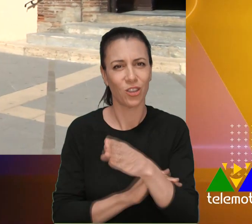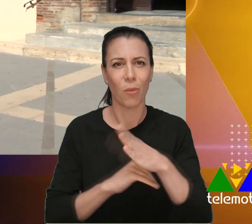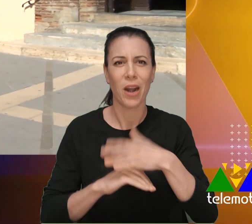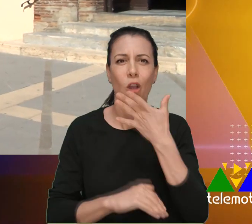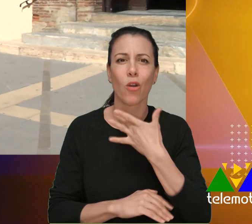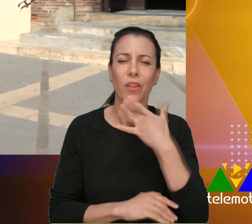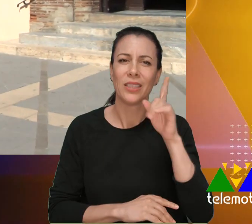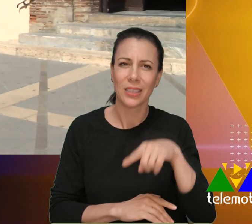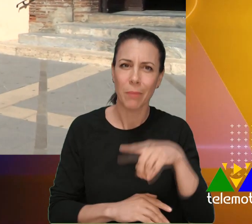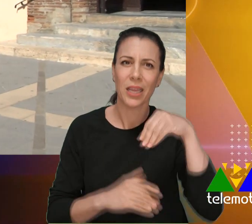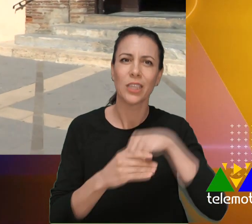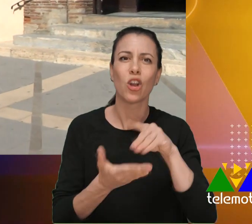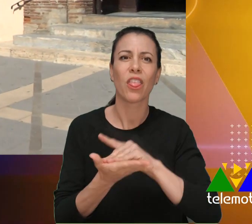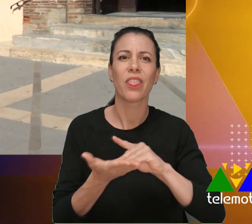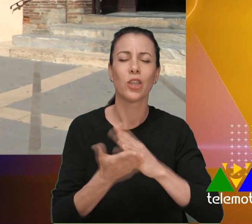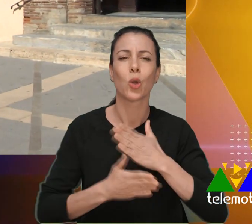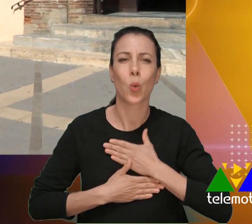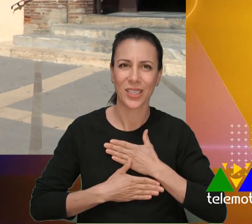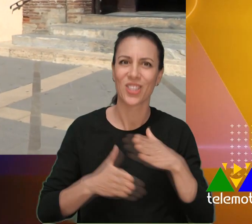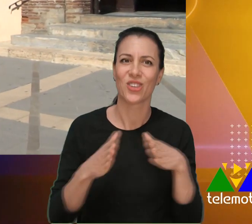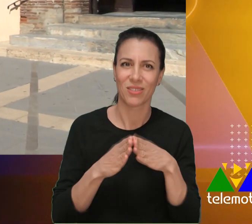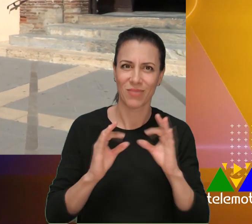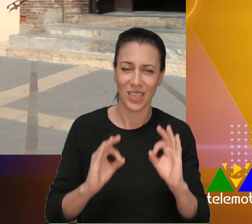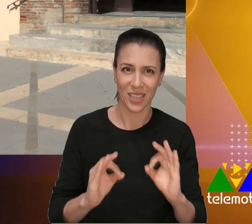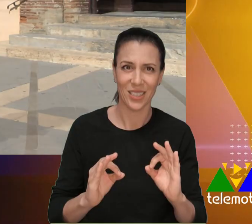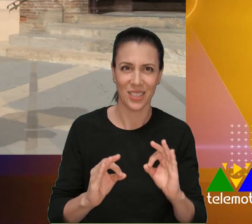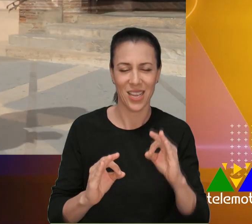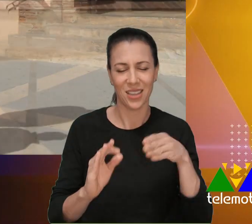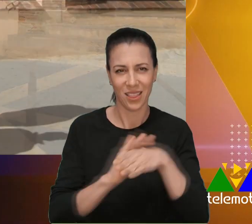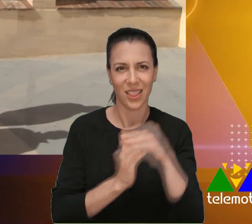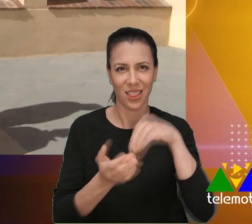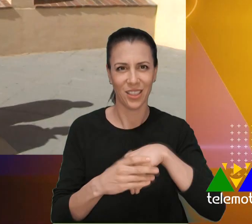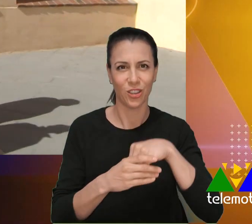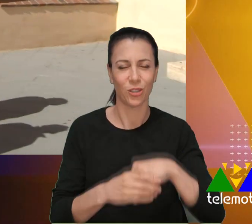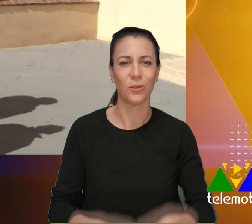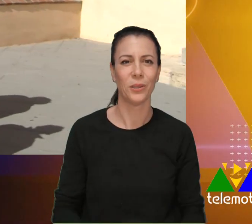para conocer también datos de nuestra iglesia, como digo, desde su interior. Vamos.